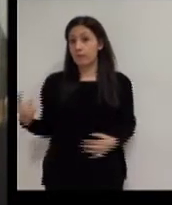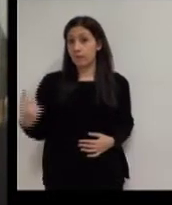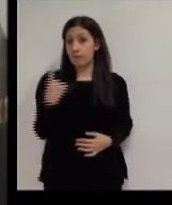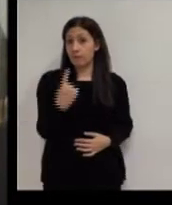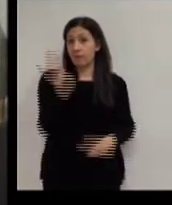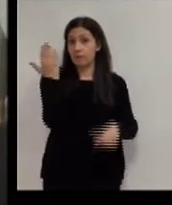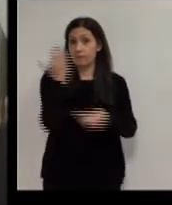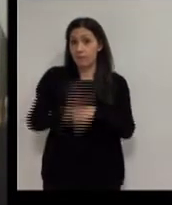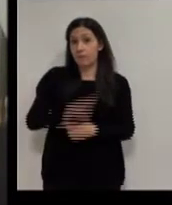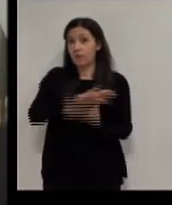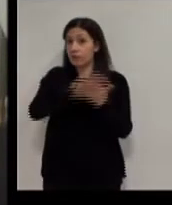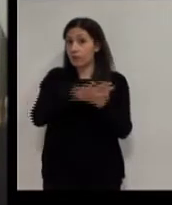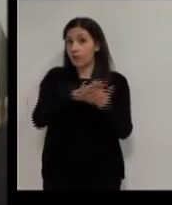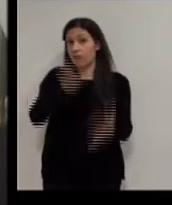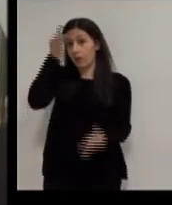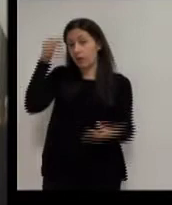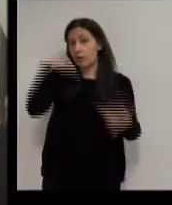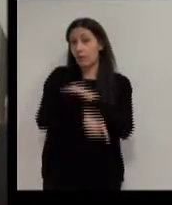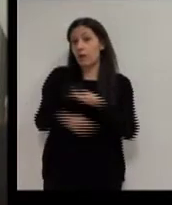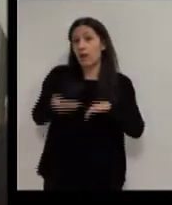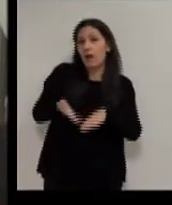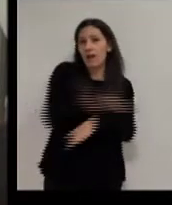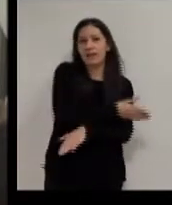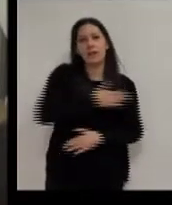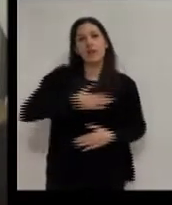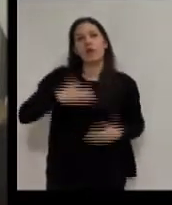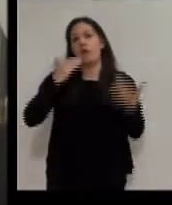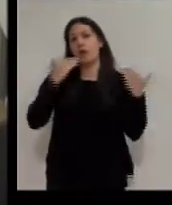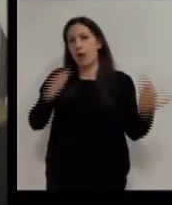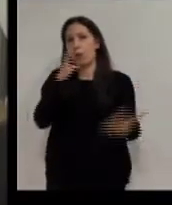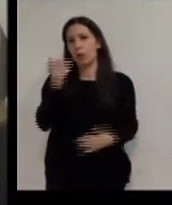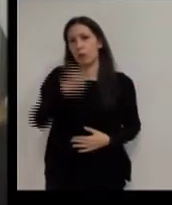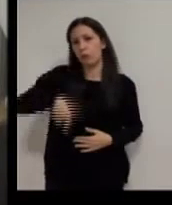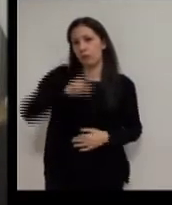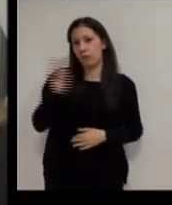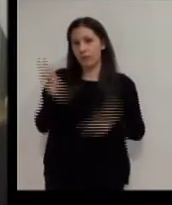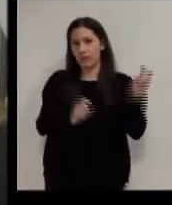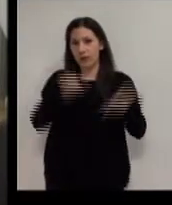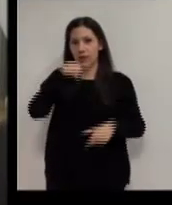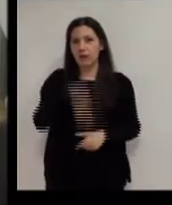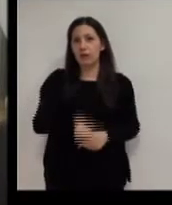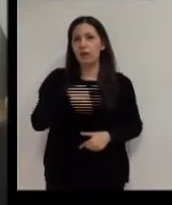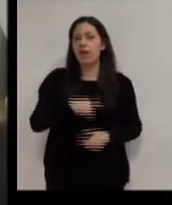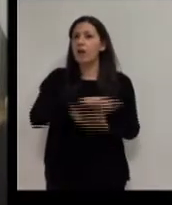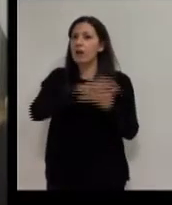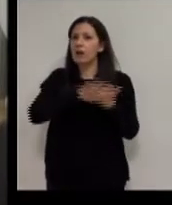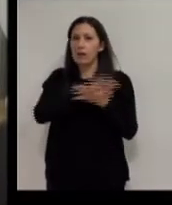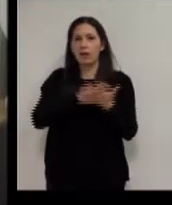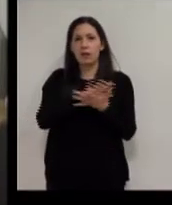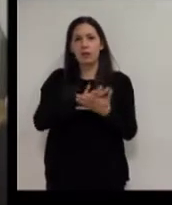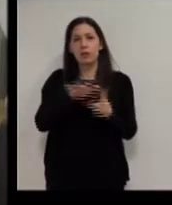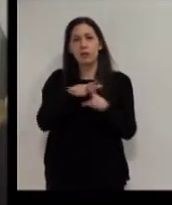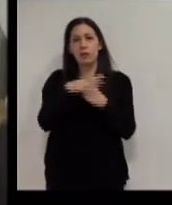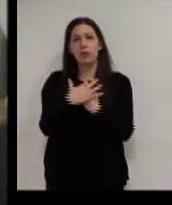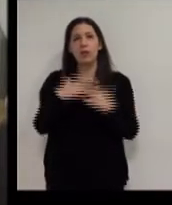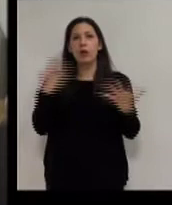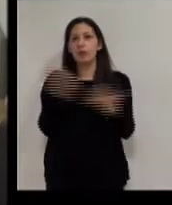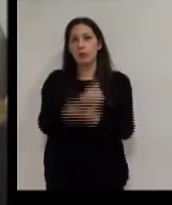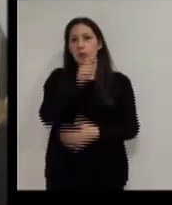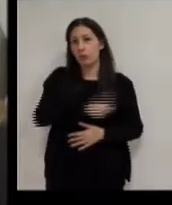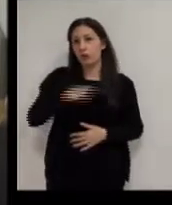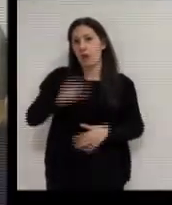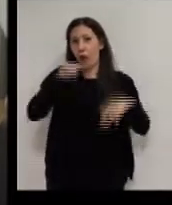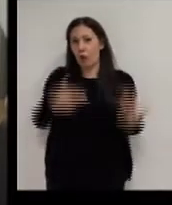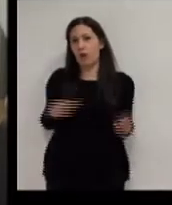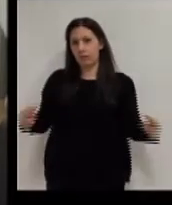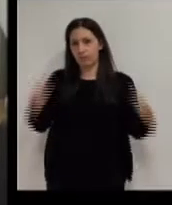participantes, que quiero daros especialmente las gracias por venir, vamos a situar en contexto a todas las personas que nos